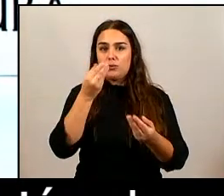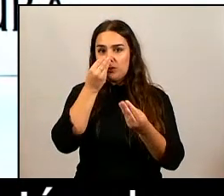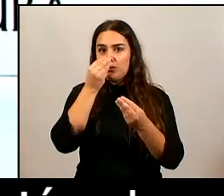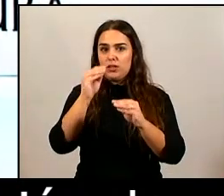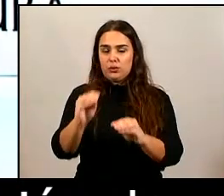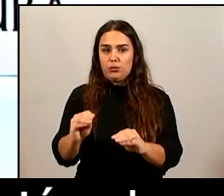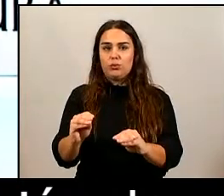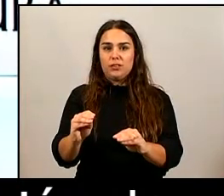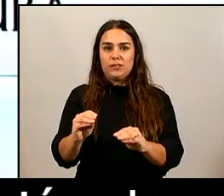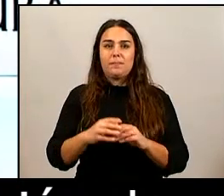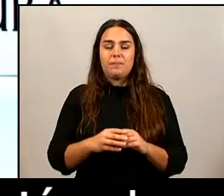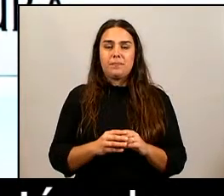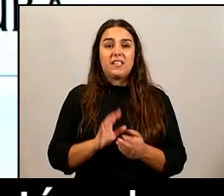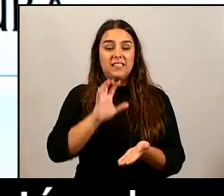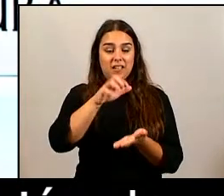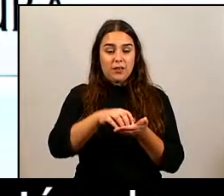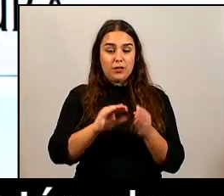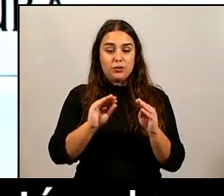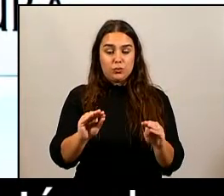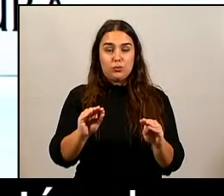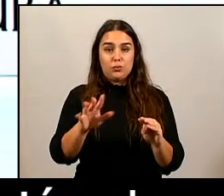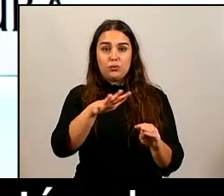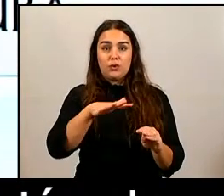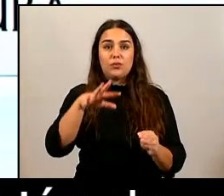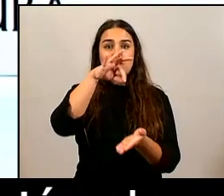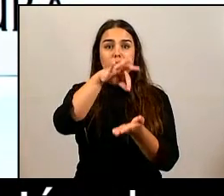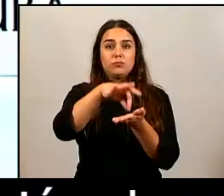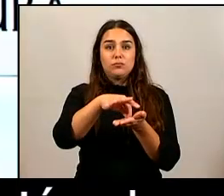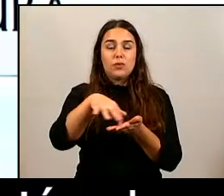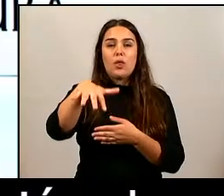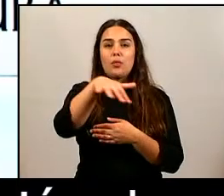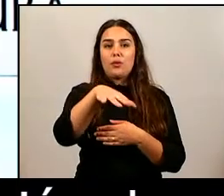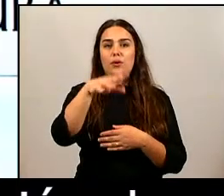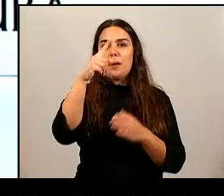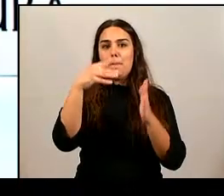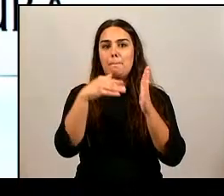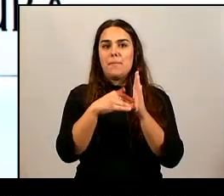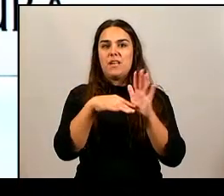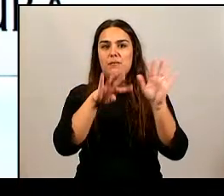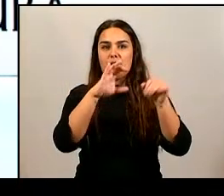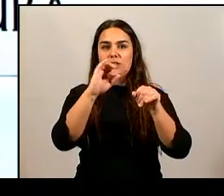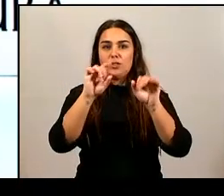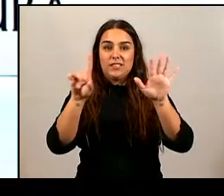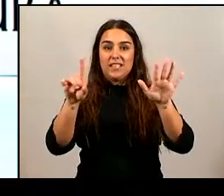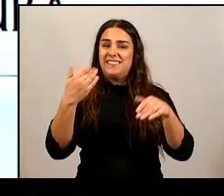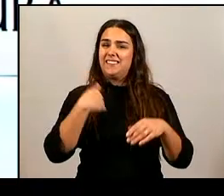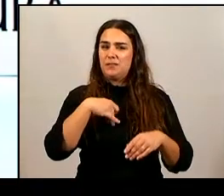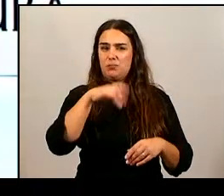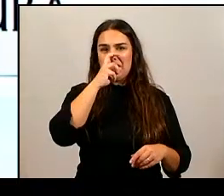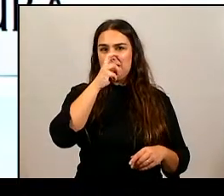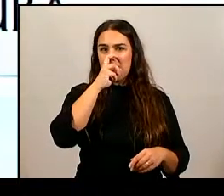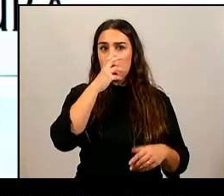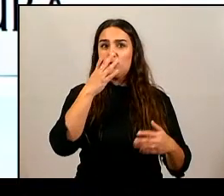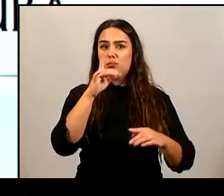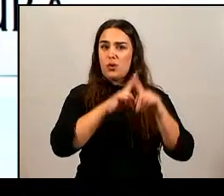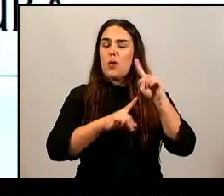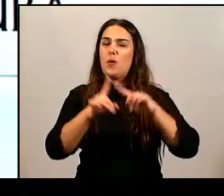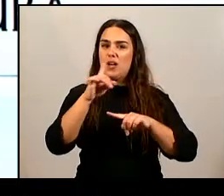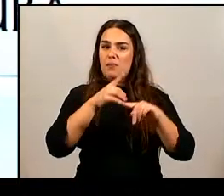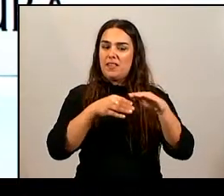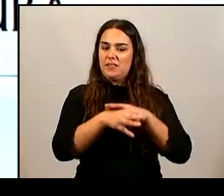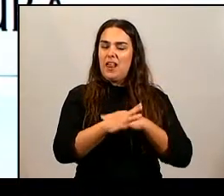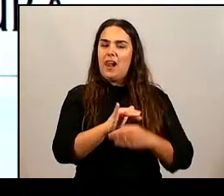Sus instalaciones, ubicadas en un palacio que data del 1906, están muy anticuadas y sufren problemas de